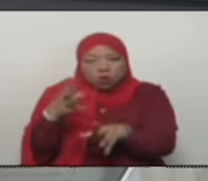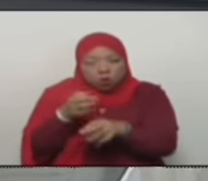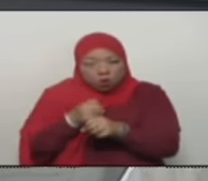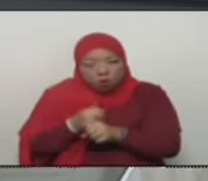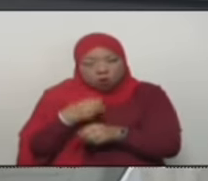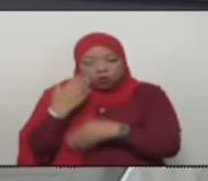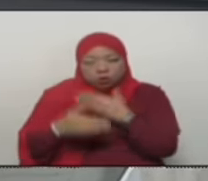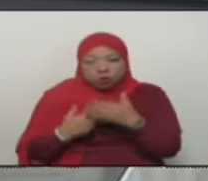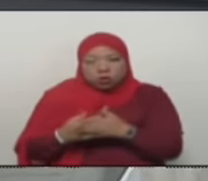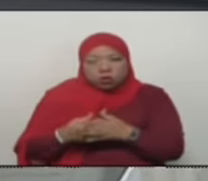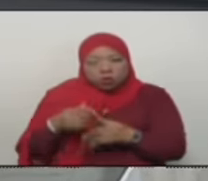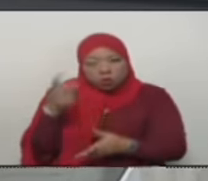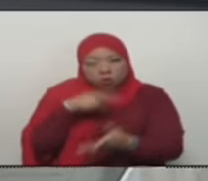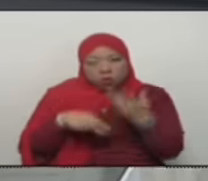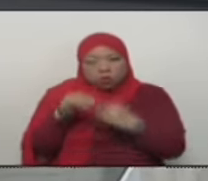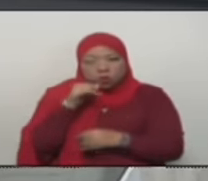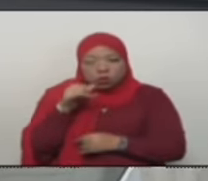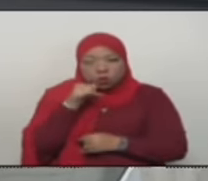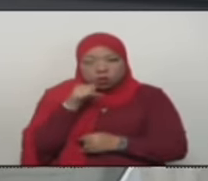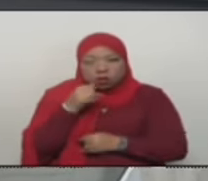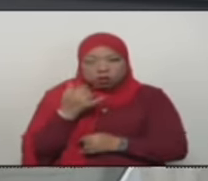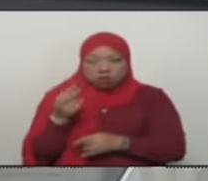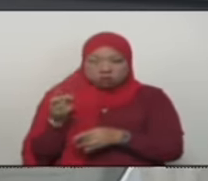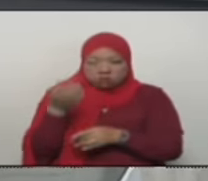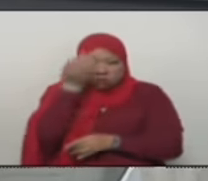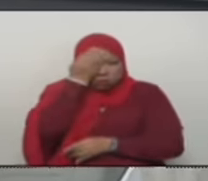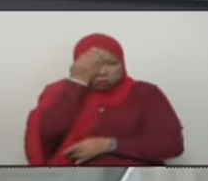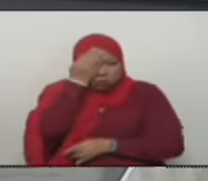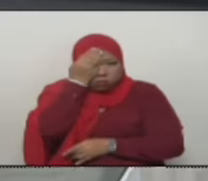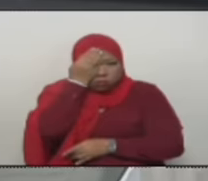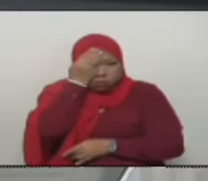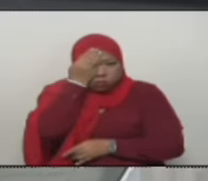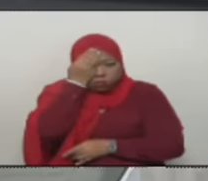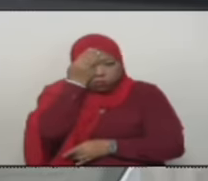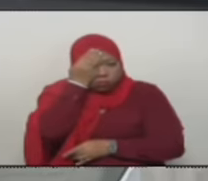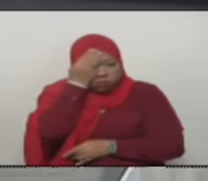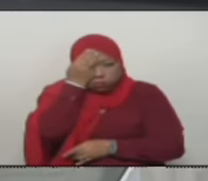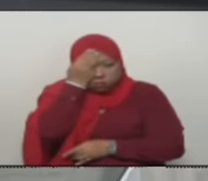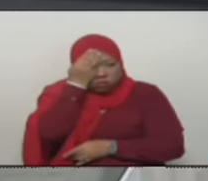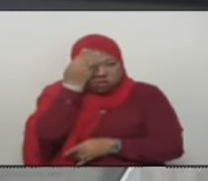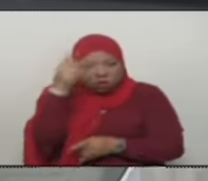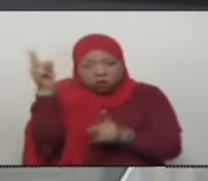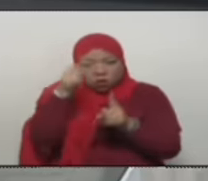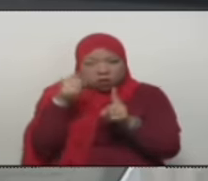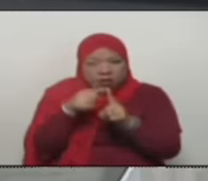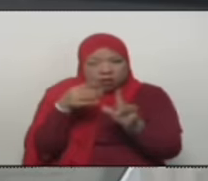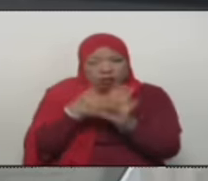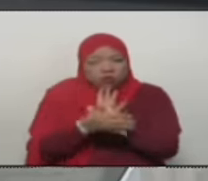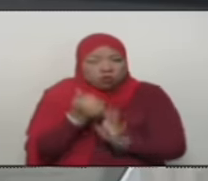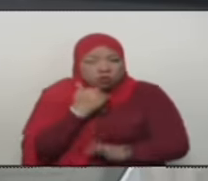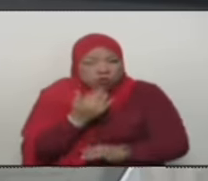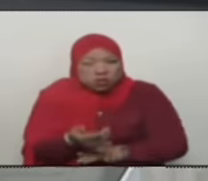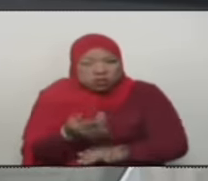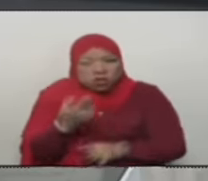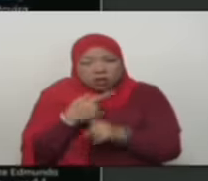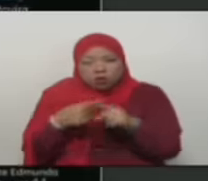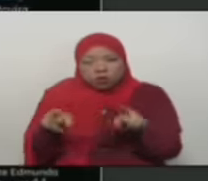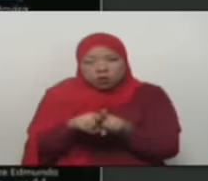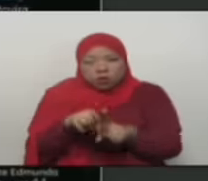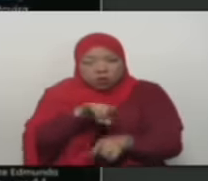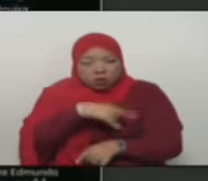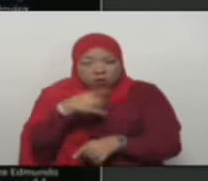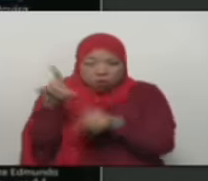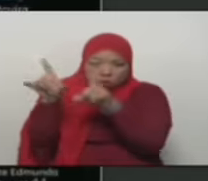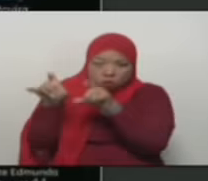Fukuyama. Cuando uno lee el artículo dice, esto es pirata. Esto no pasa en ninguna escuela estadística seria. Pero, sin embargo, ellos lo ponen como la gran prueba. Y